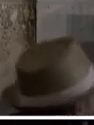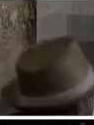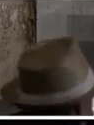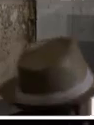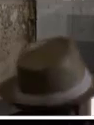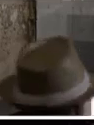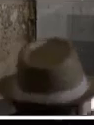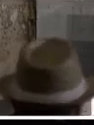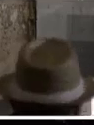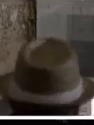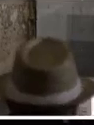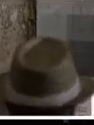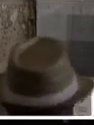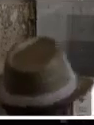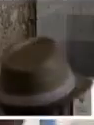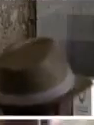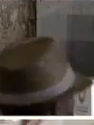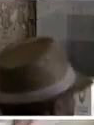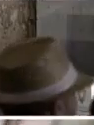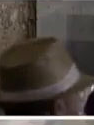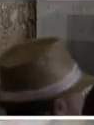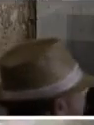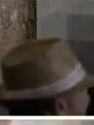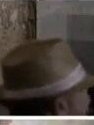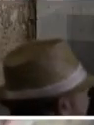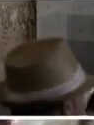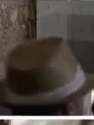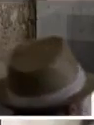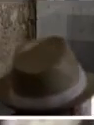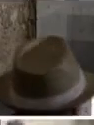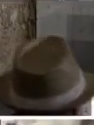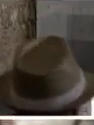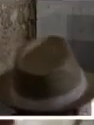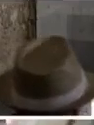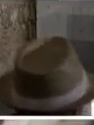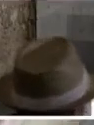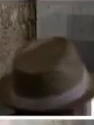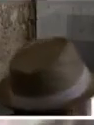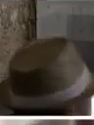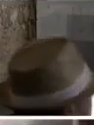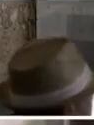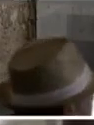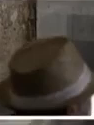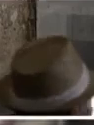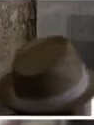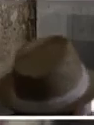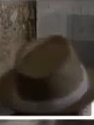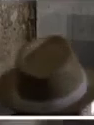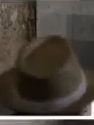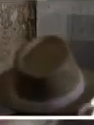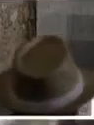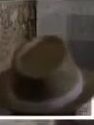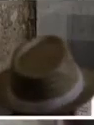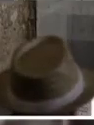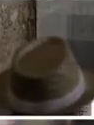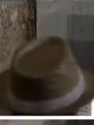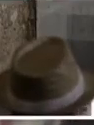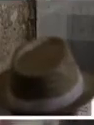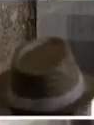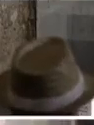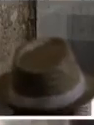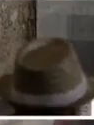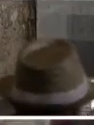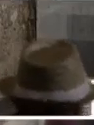perderán los sueños la partitura que cambiaba el futuro de